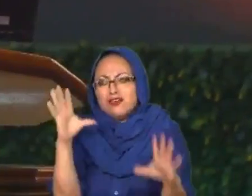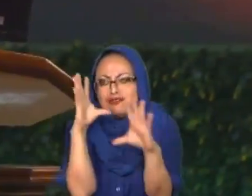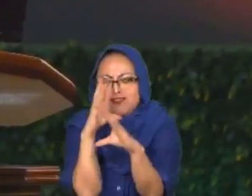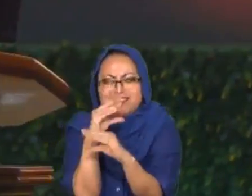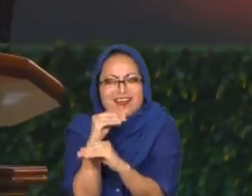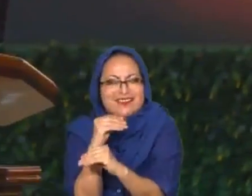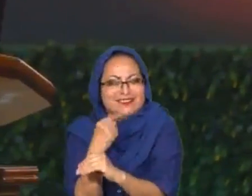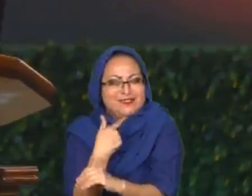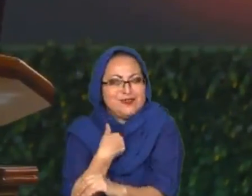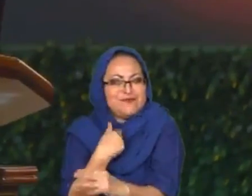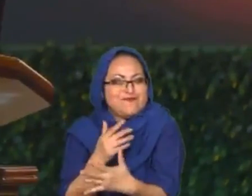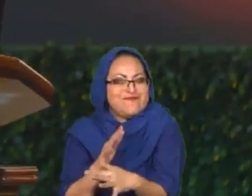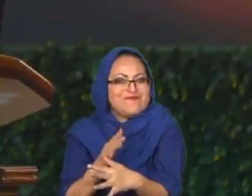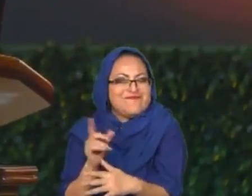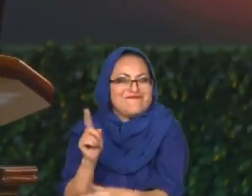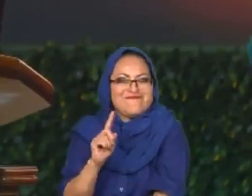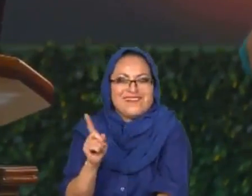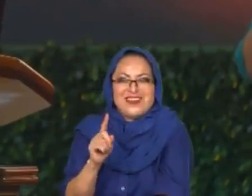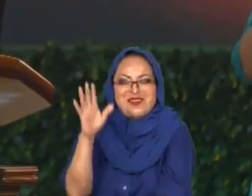Jesús,